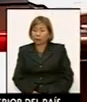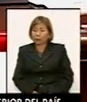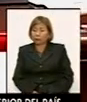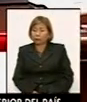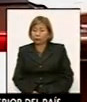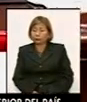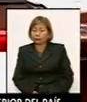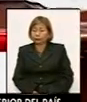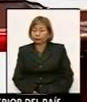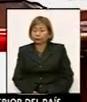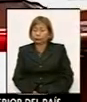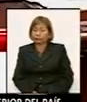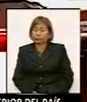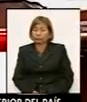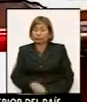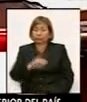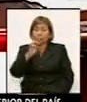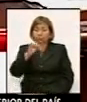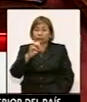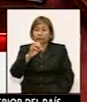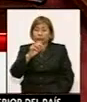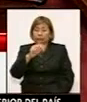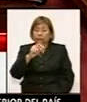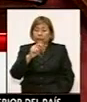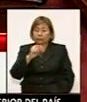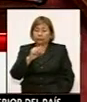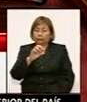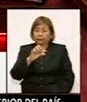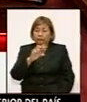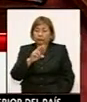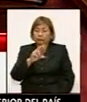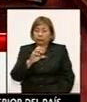Tiene la palabra la congresista Montenegro.